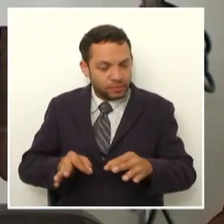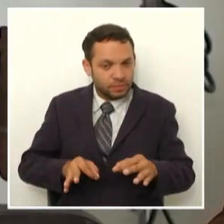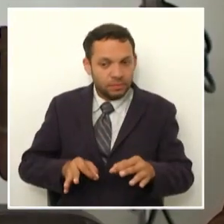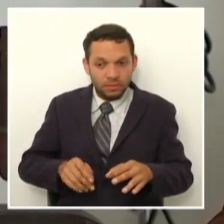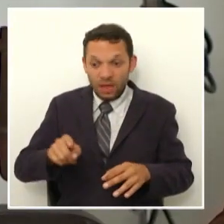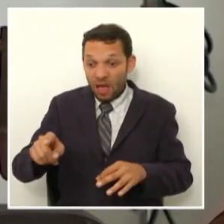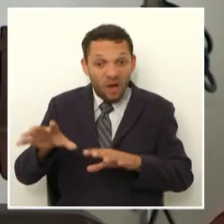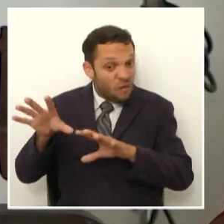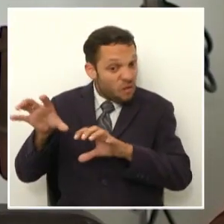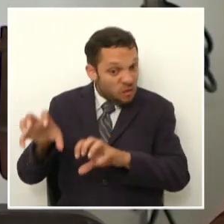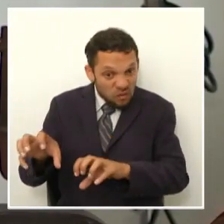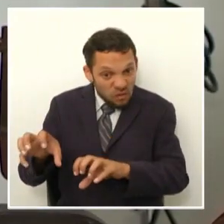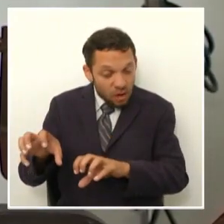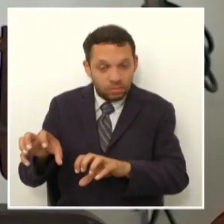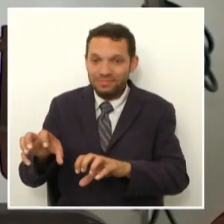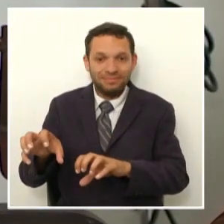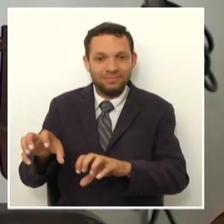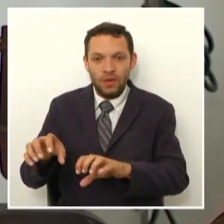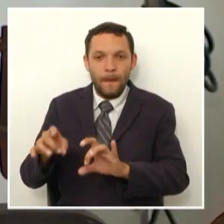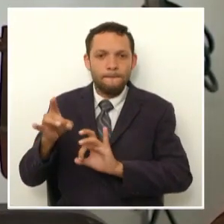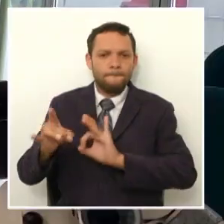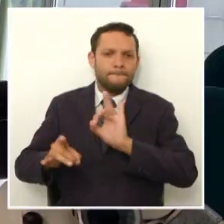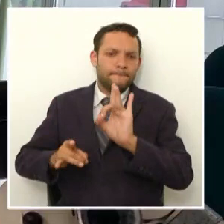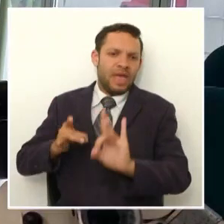viejos, sino por la efectividad.